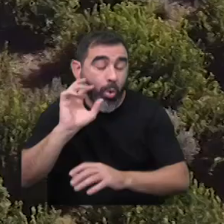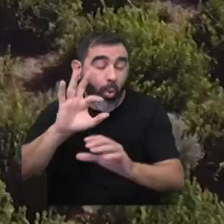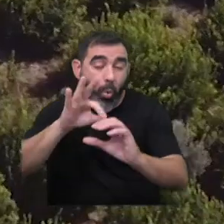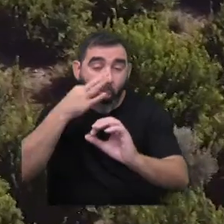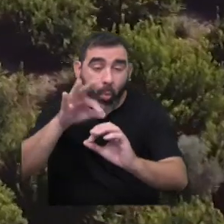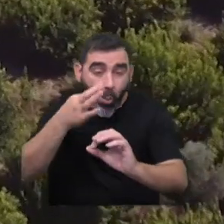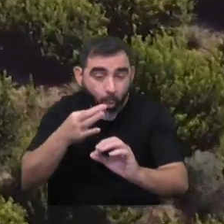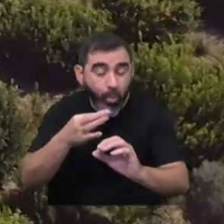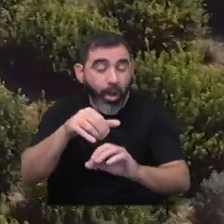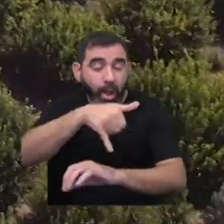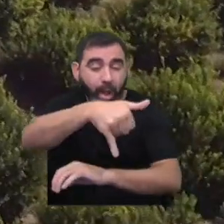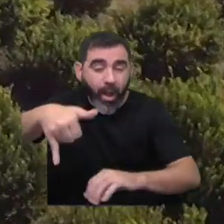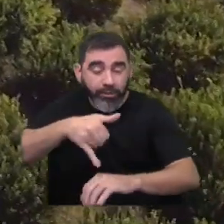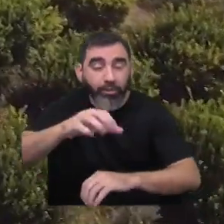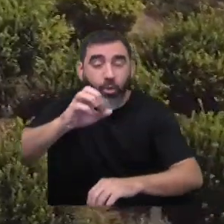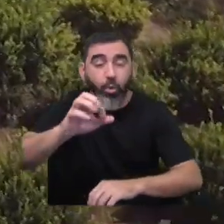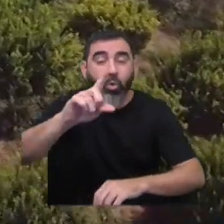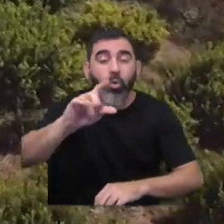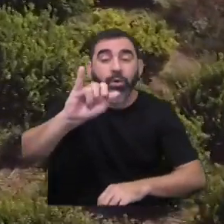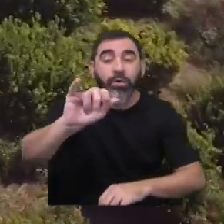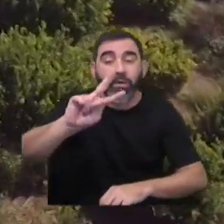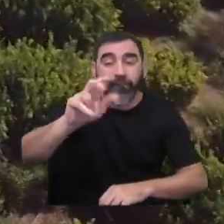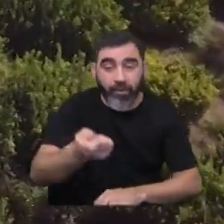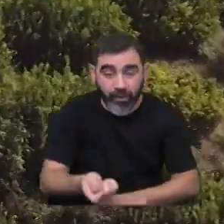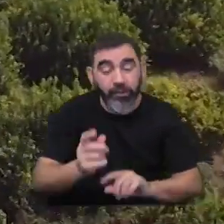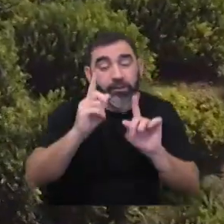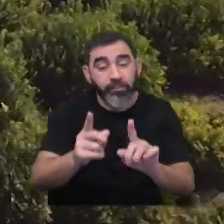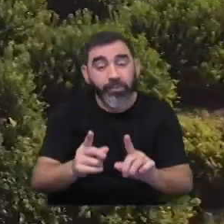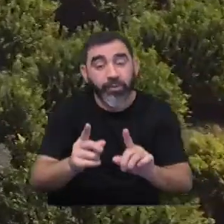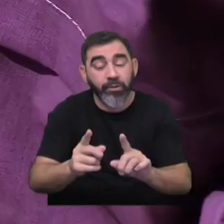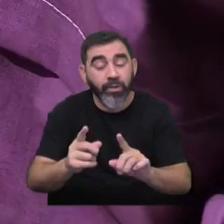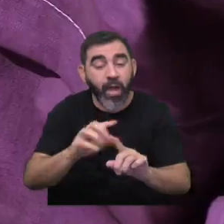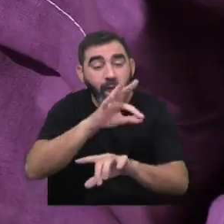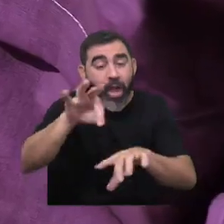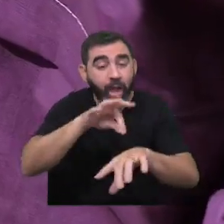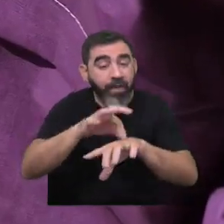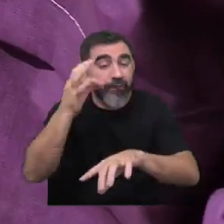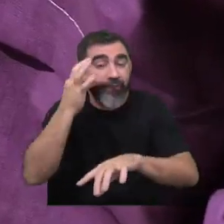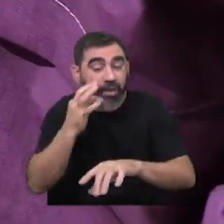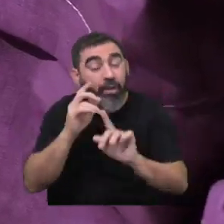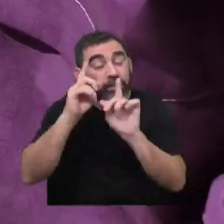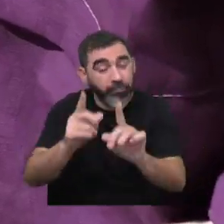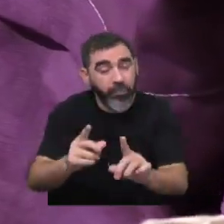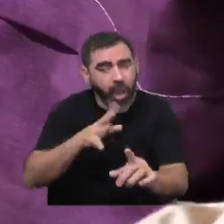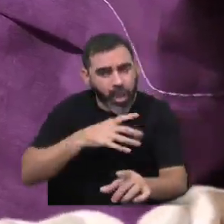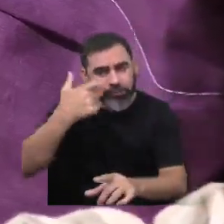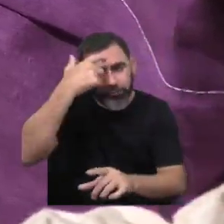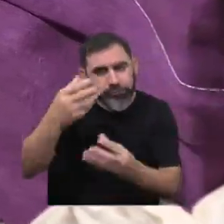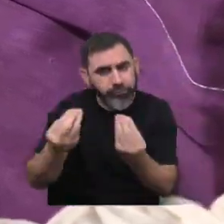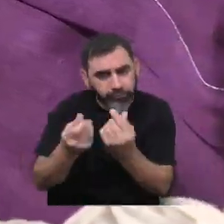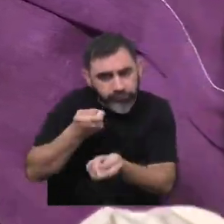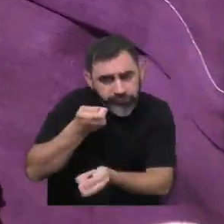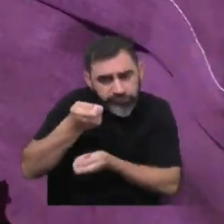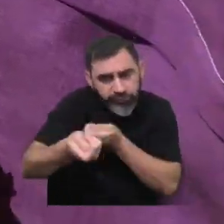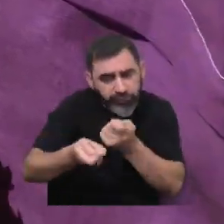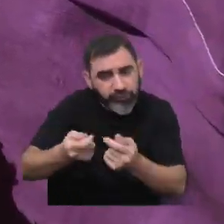del aceite de oliva, también del sector de la colmena. Ahí hay un montón de ciencia que se le puede agregar a